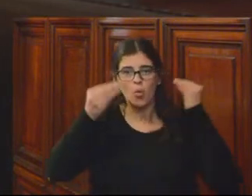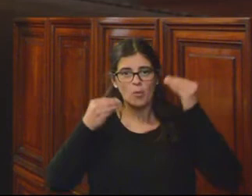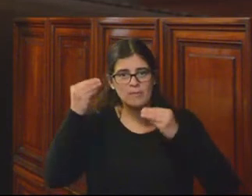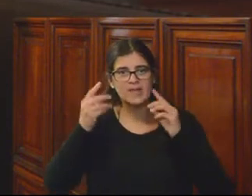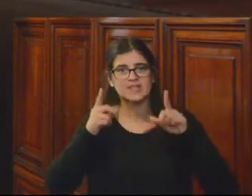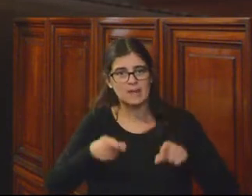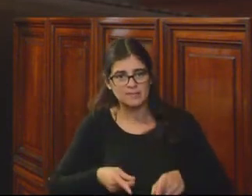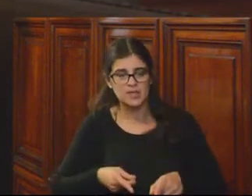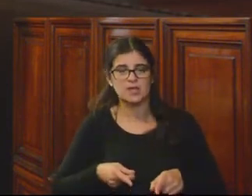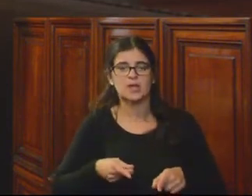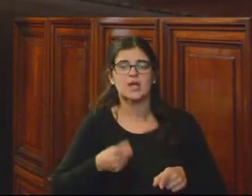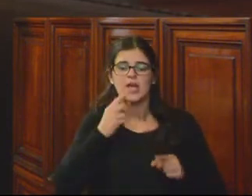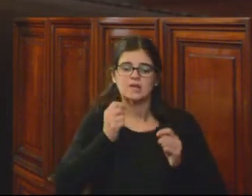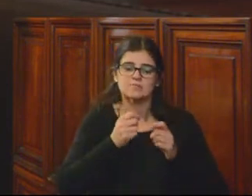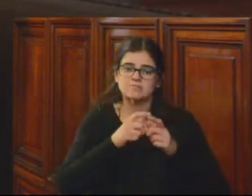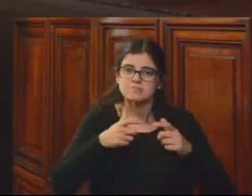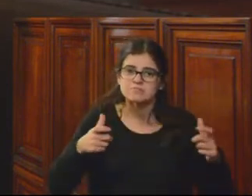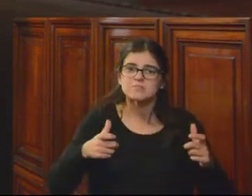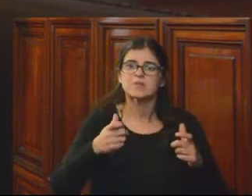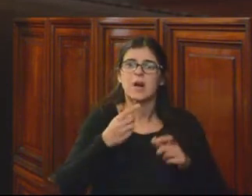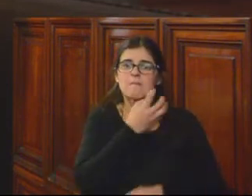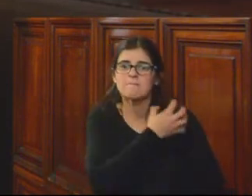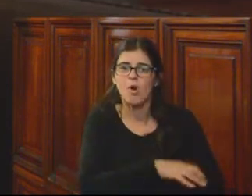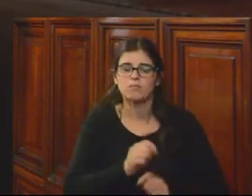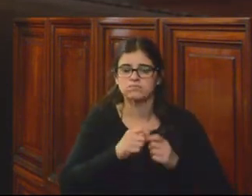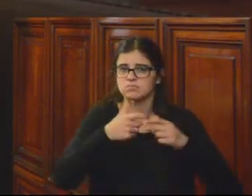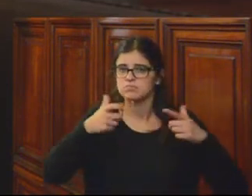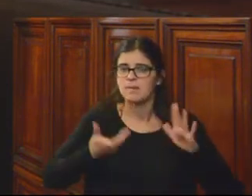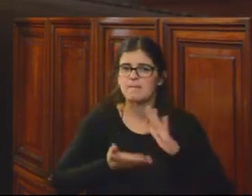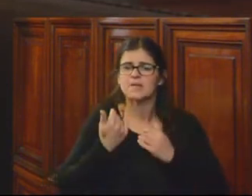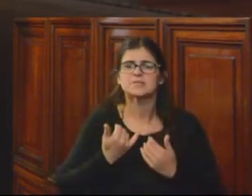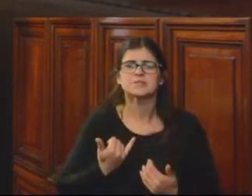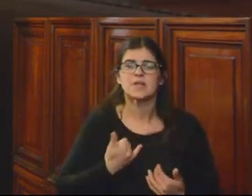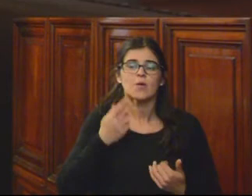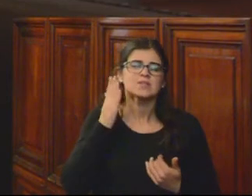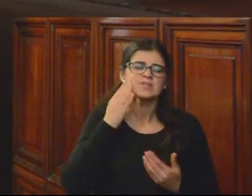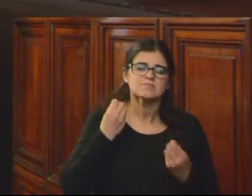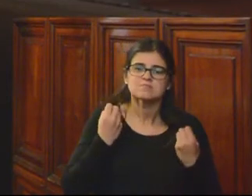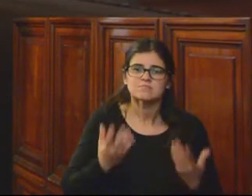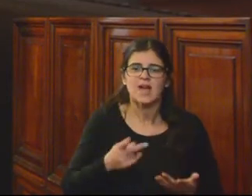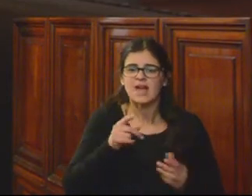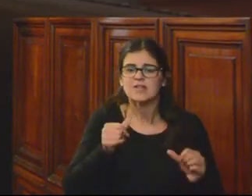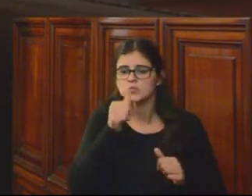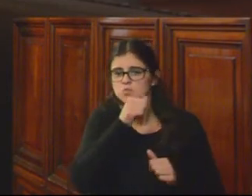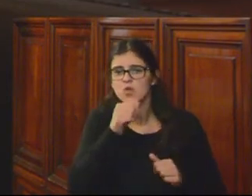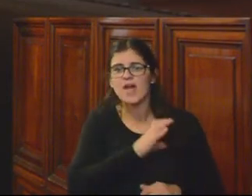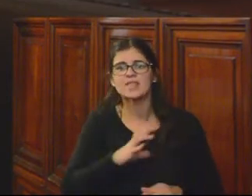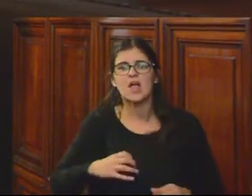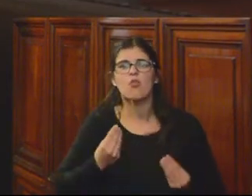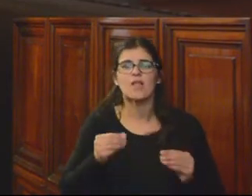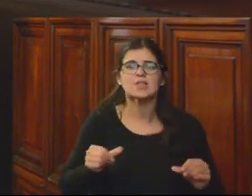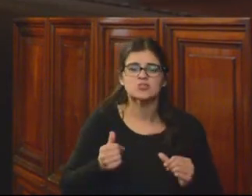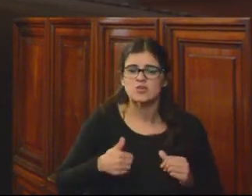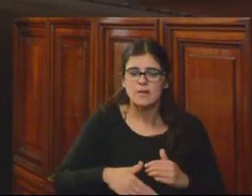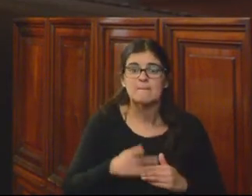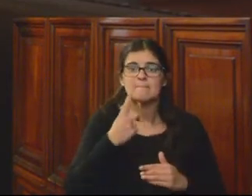en torno al crecimiento de los índices de pobreza. Me gustaría saber qué acciones está tomando el Estado para